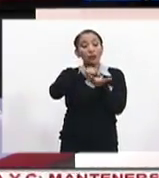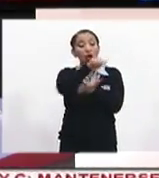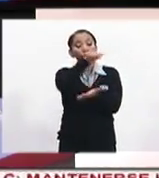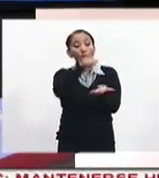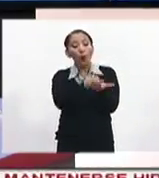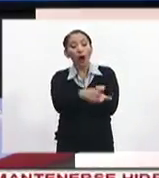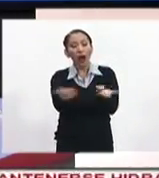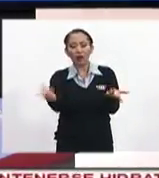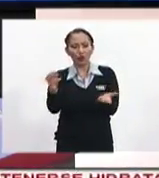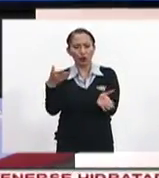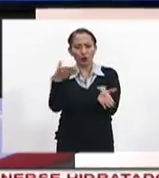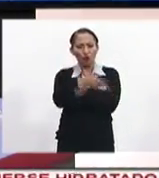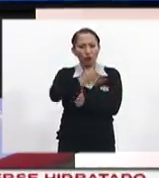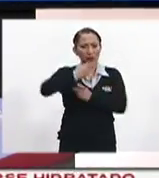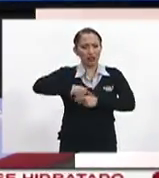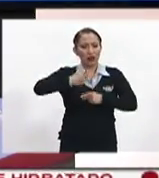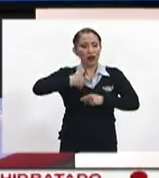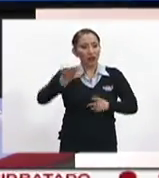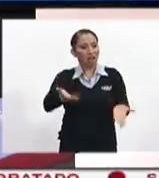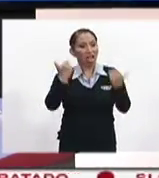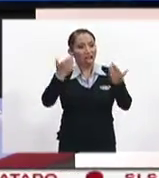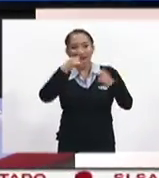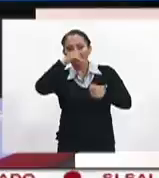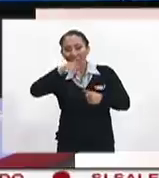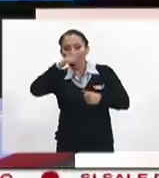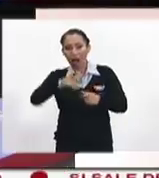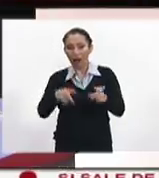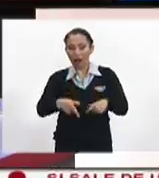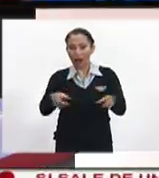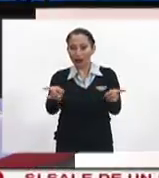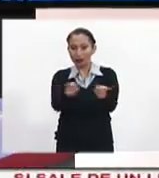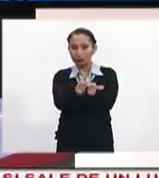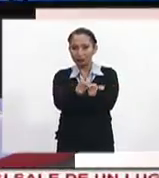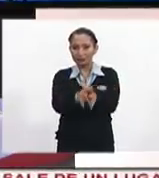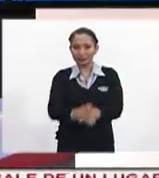lugar indeseable para aquellos que quieren llamar la violencia. Vamos al resumen.